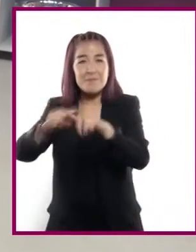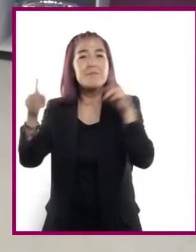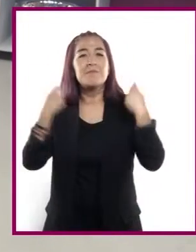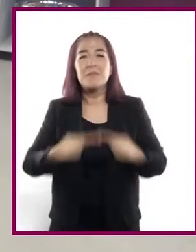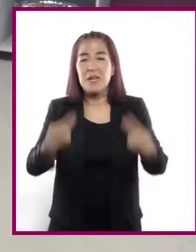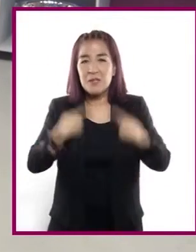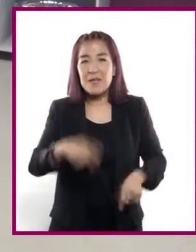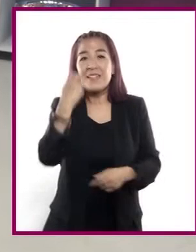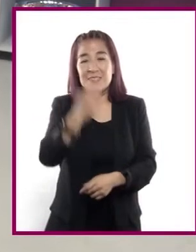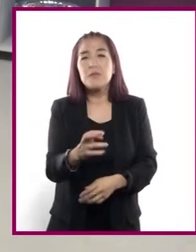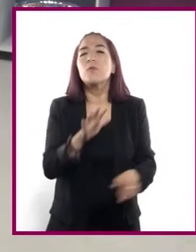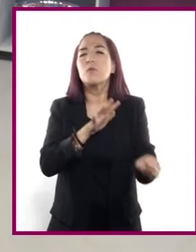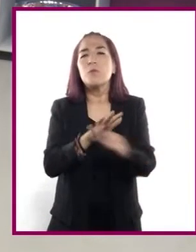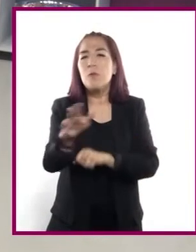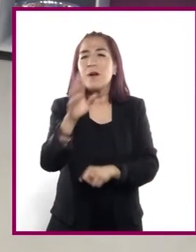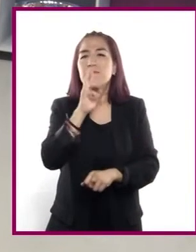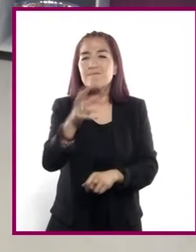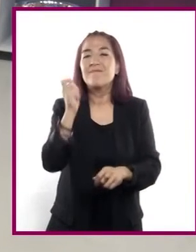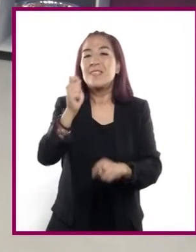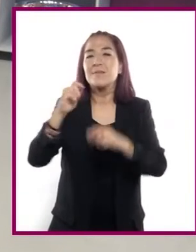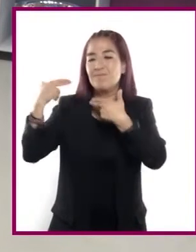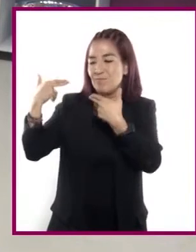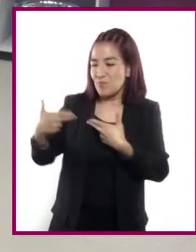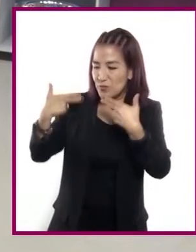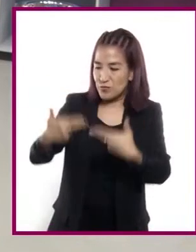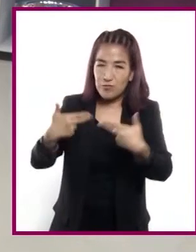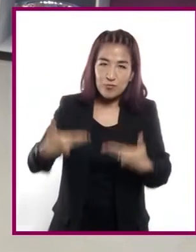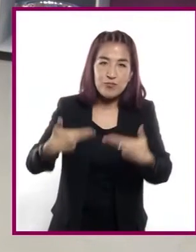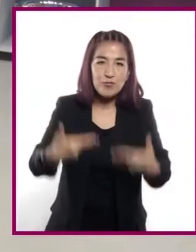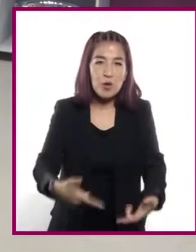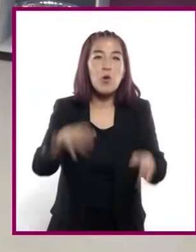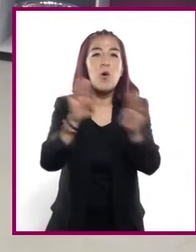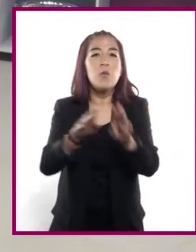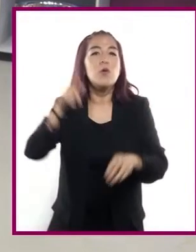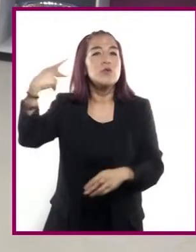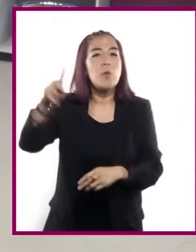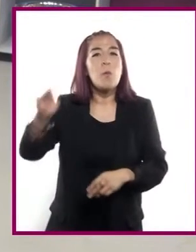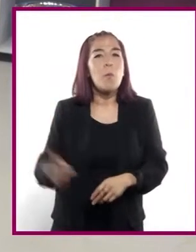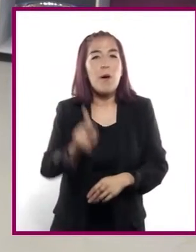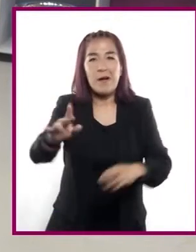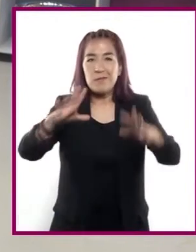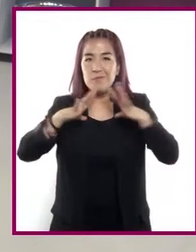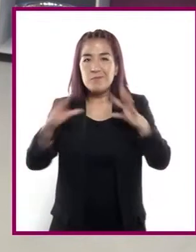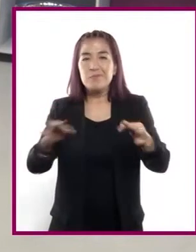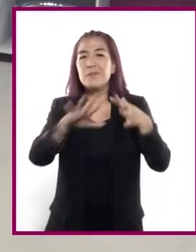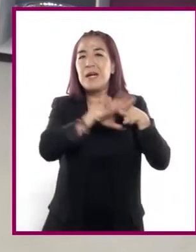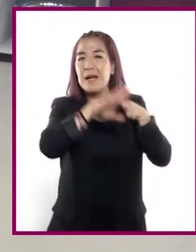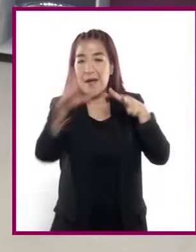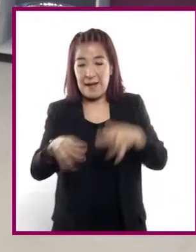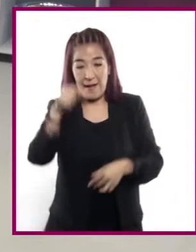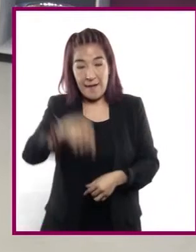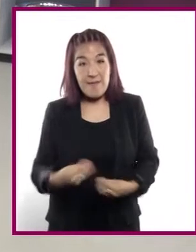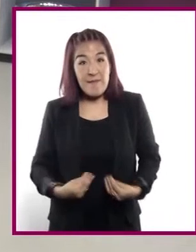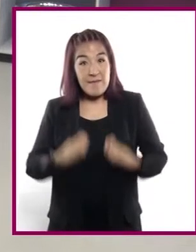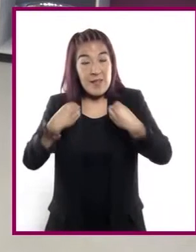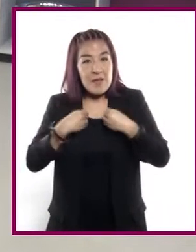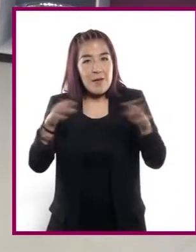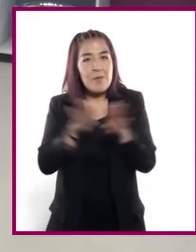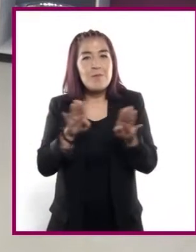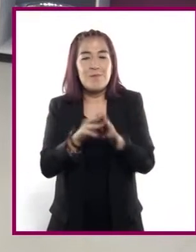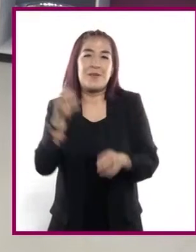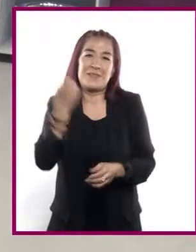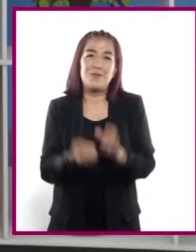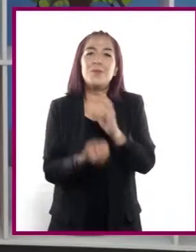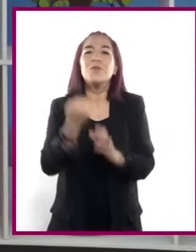diversa, como resultado de la herencia que nos han dejado los pueblos originarios que fundaron y dieron origen a